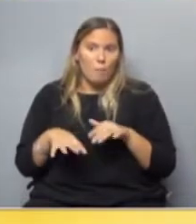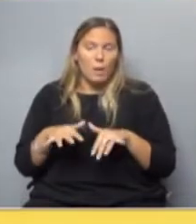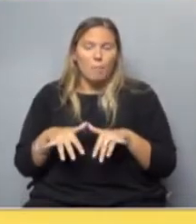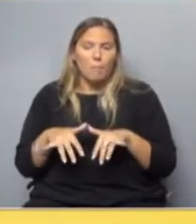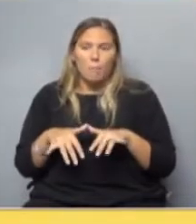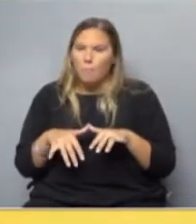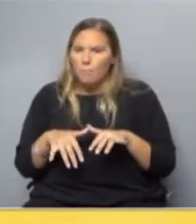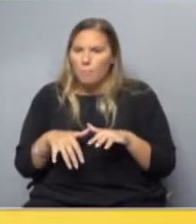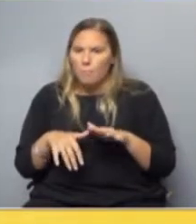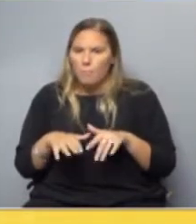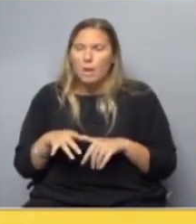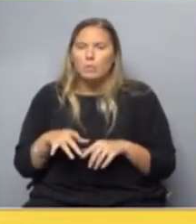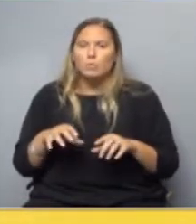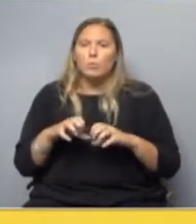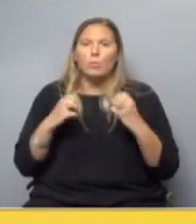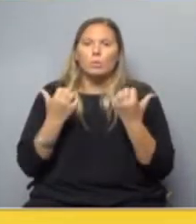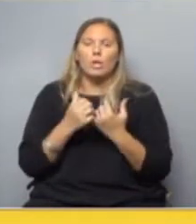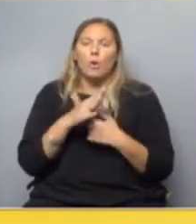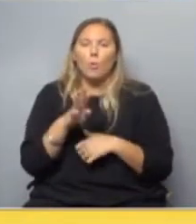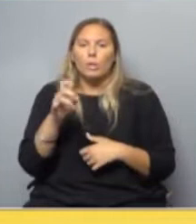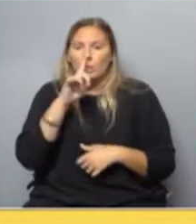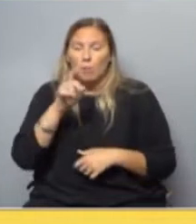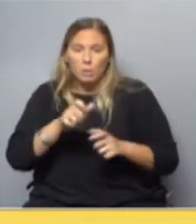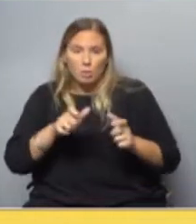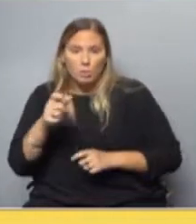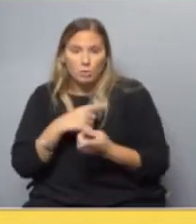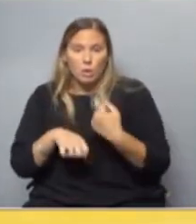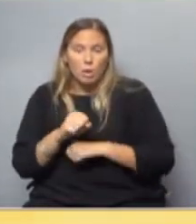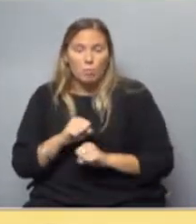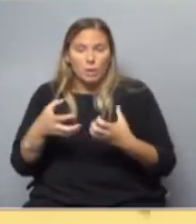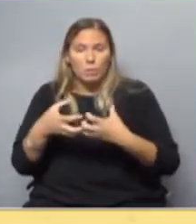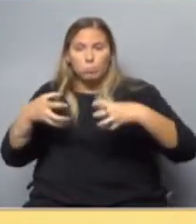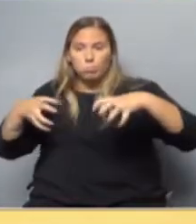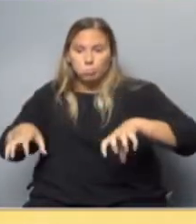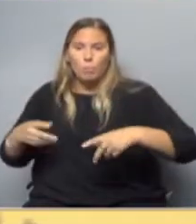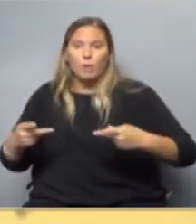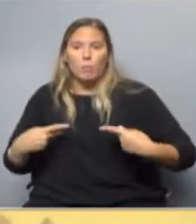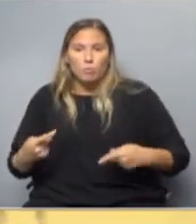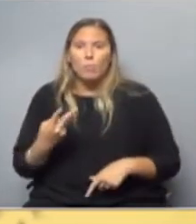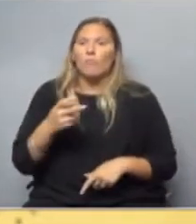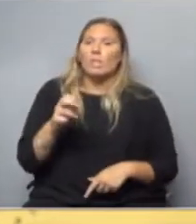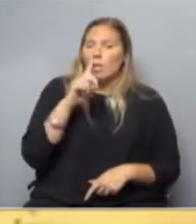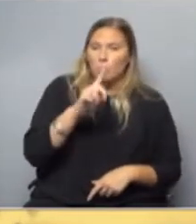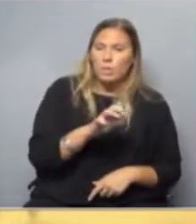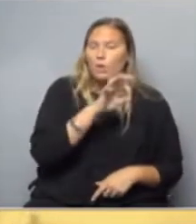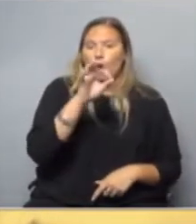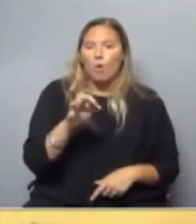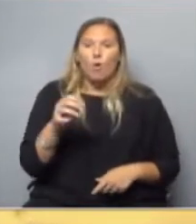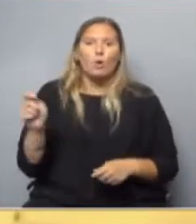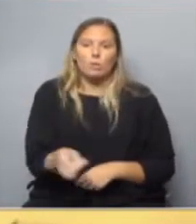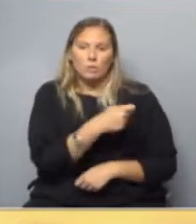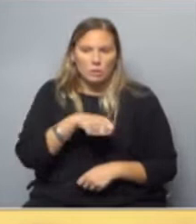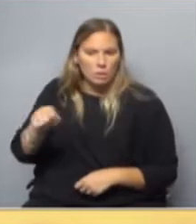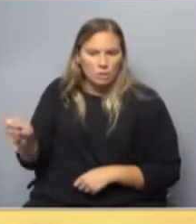ejemplo, es un estadio para 40.000 personas, pero se puede llegar a dividir en un estadio de fútbol para 20.000, en un estadio de tenis